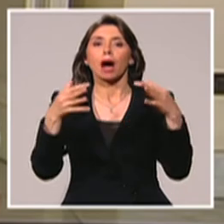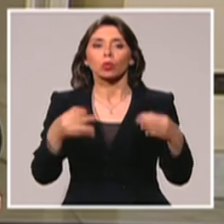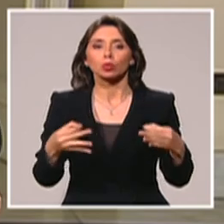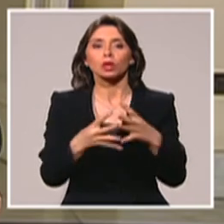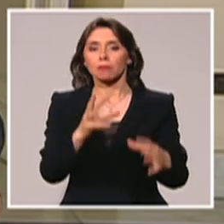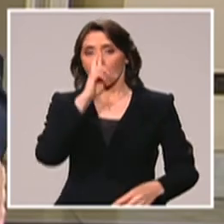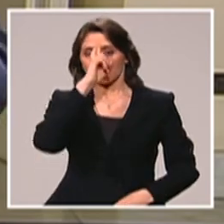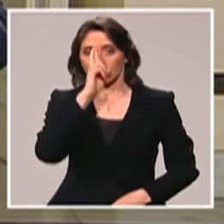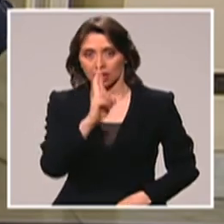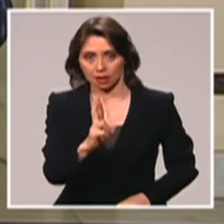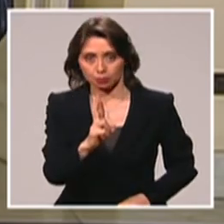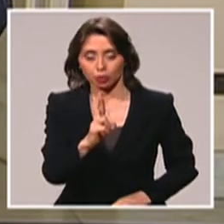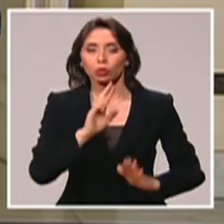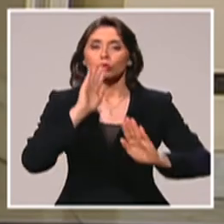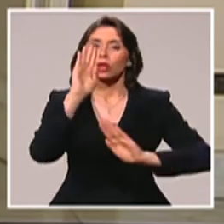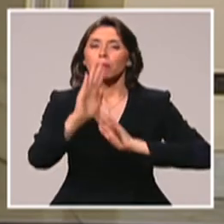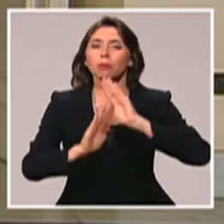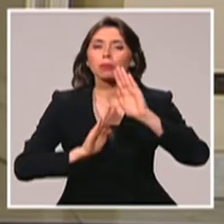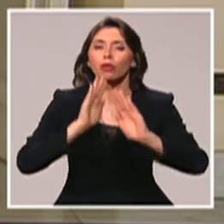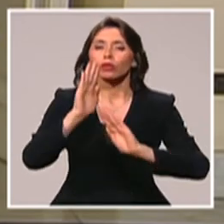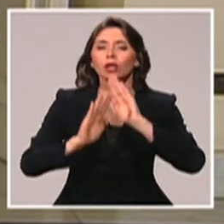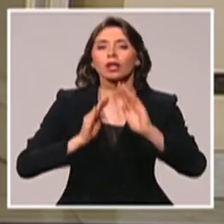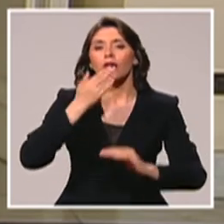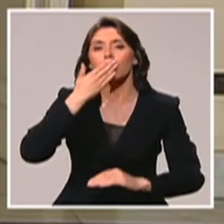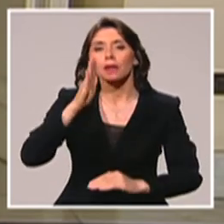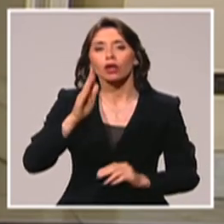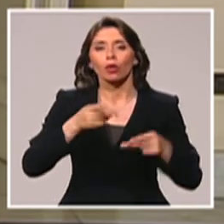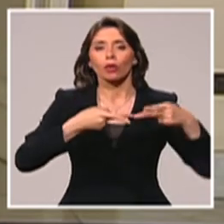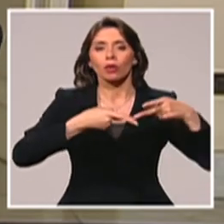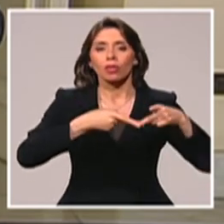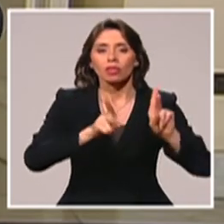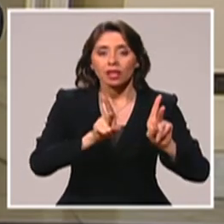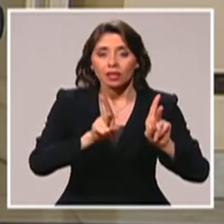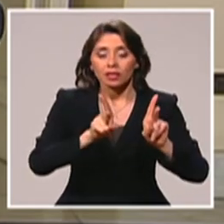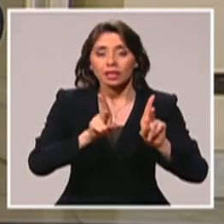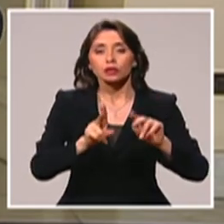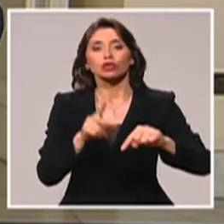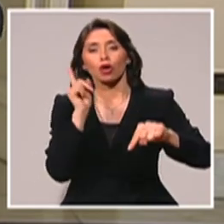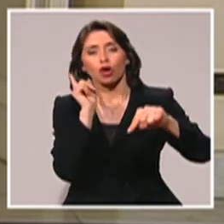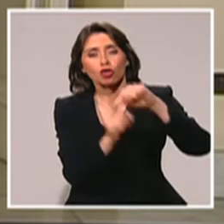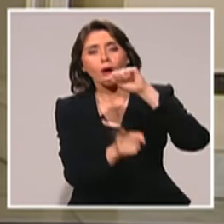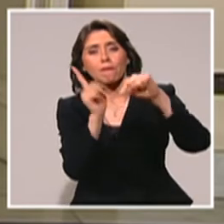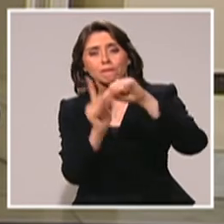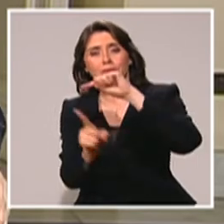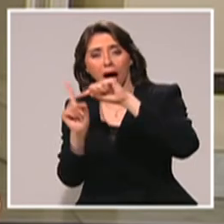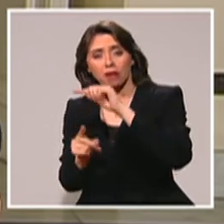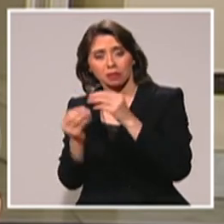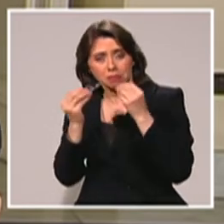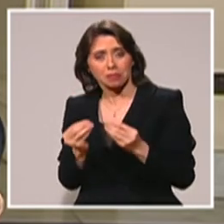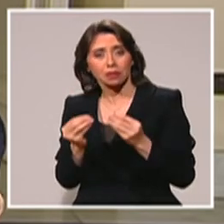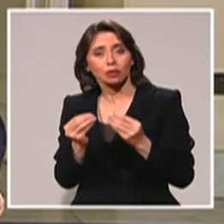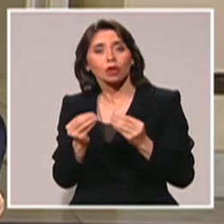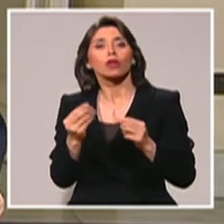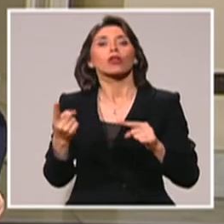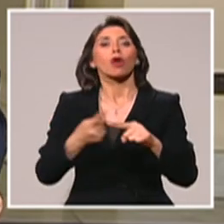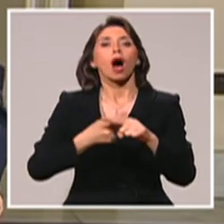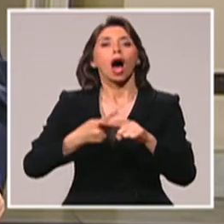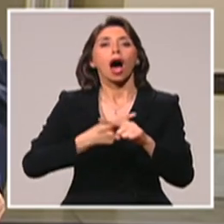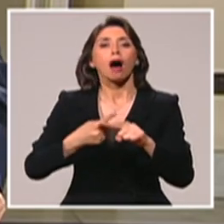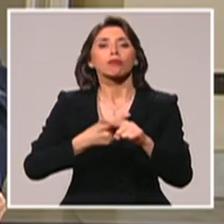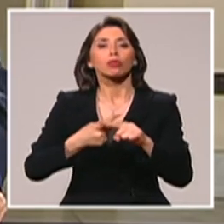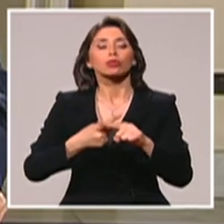respetuosa que proteja mejor los derechos y combata con mayor eficacia los abusos